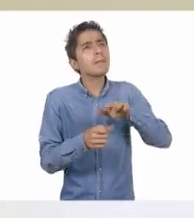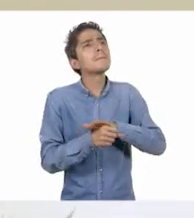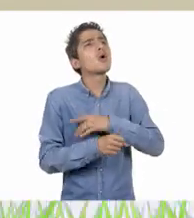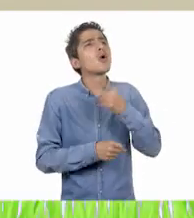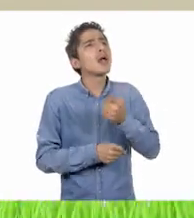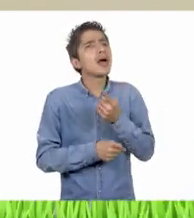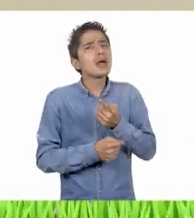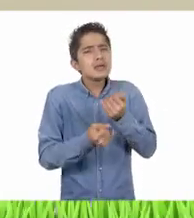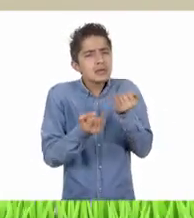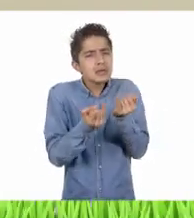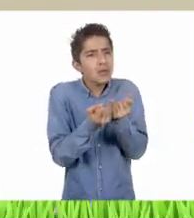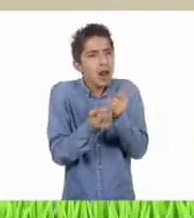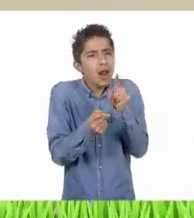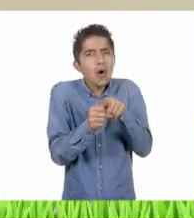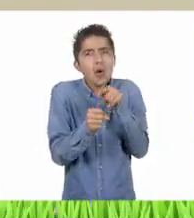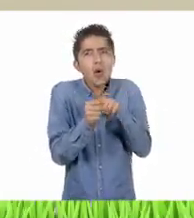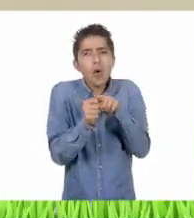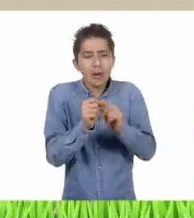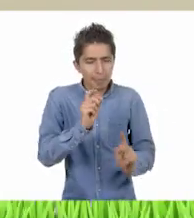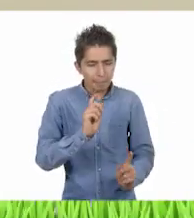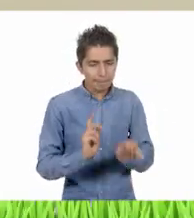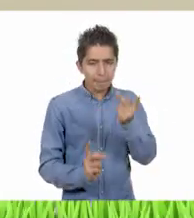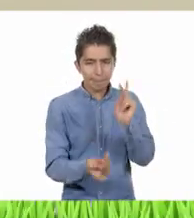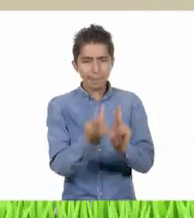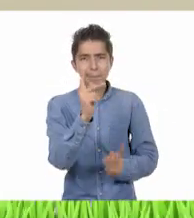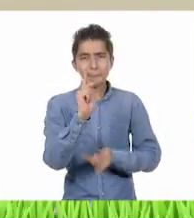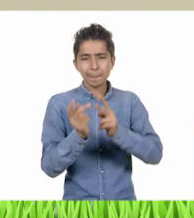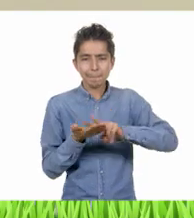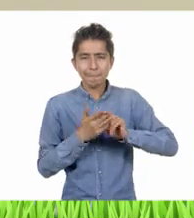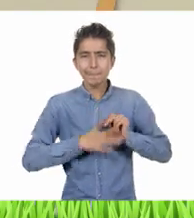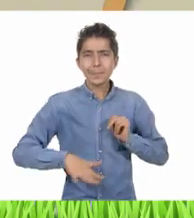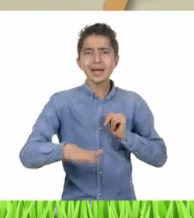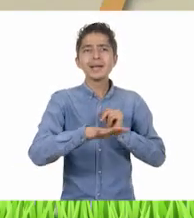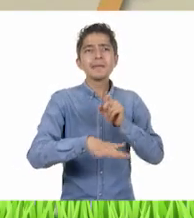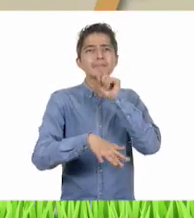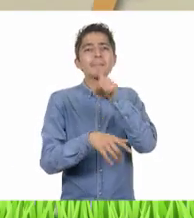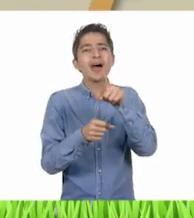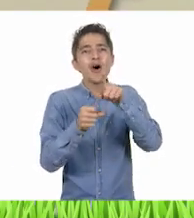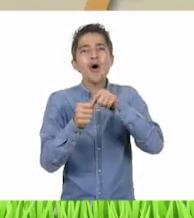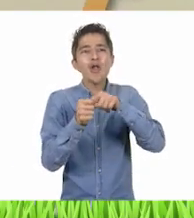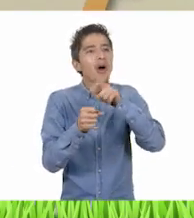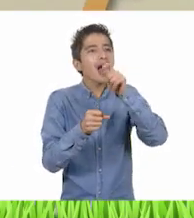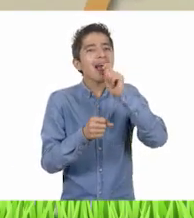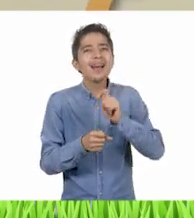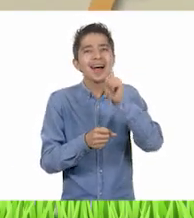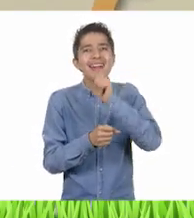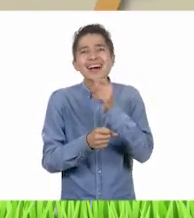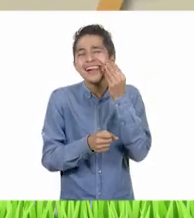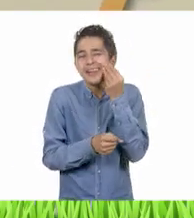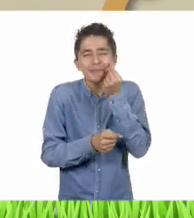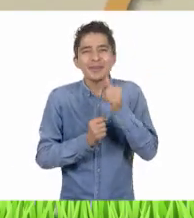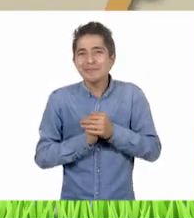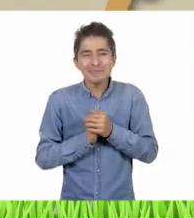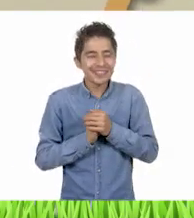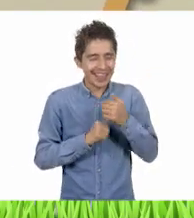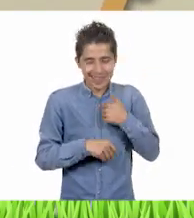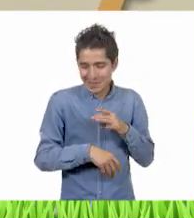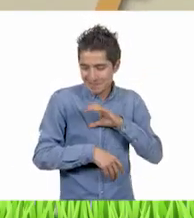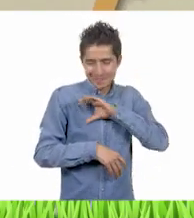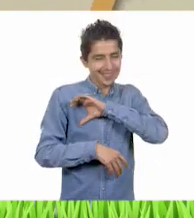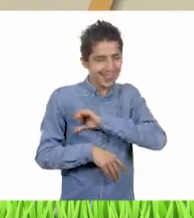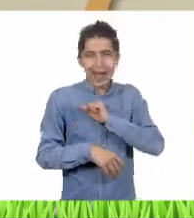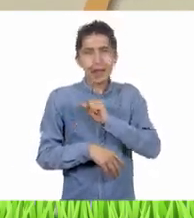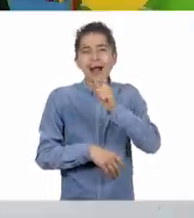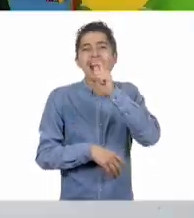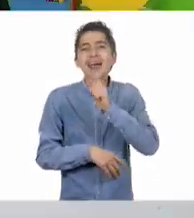como el color del pasto. Sí, y bueno, también el color de las paletas de limón. Me encantan las paletas